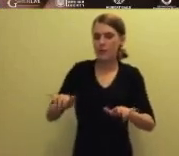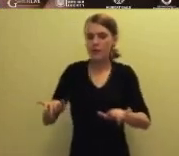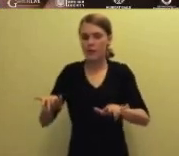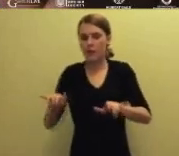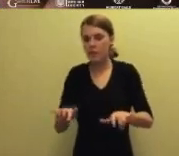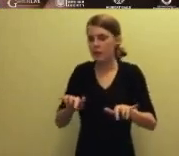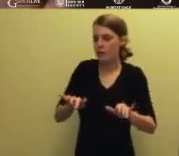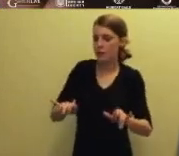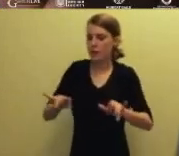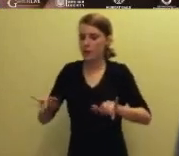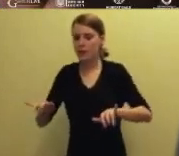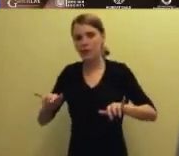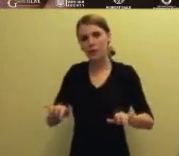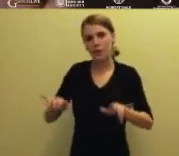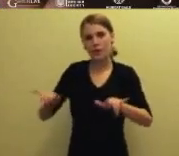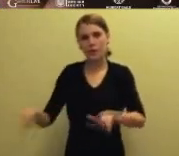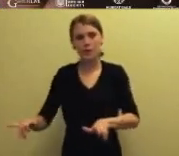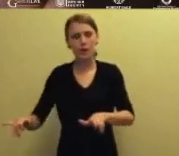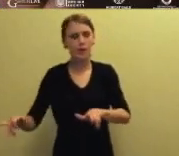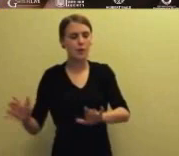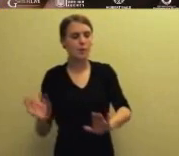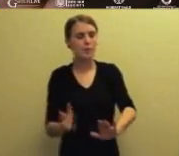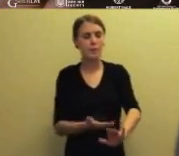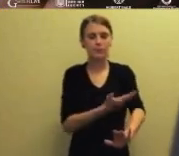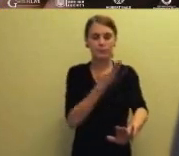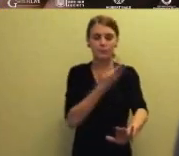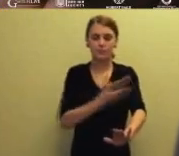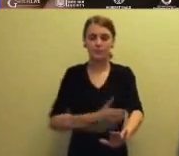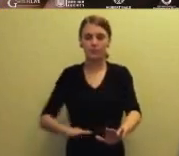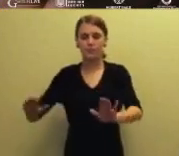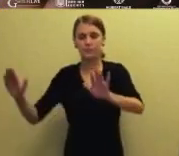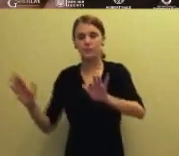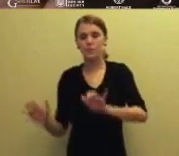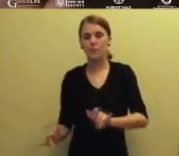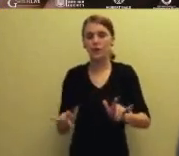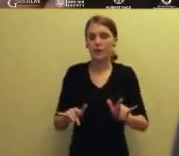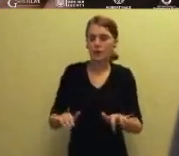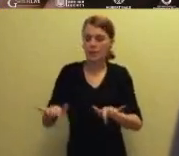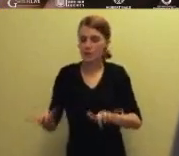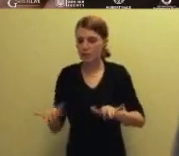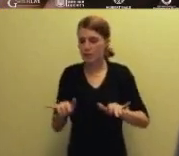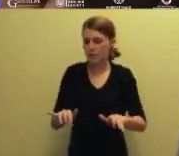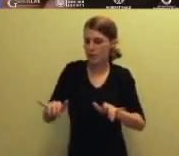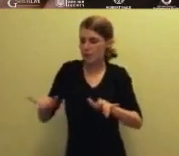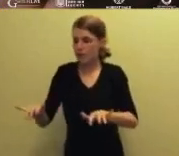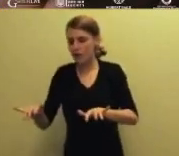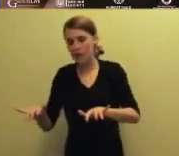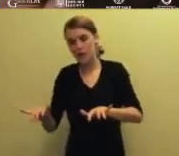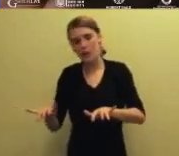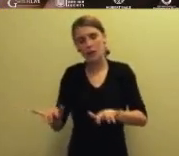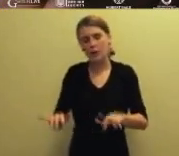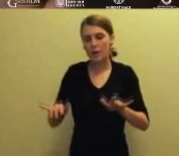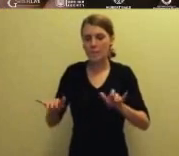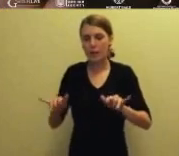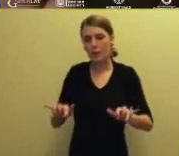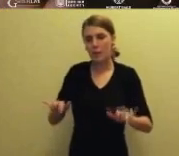año 2014 planea o de trae la tribu cinta que no debe confundirse con otras películas que se